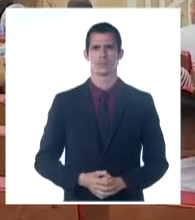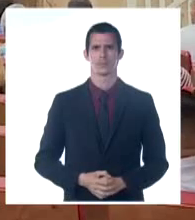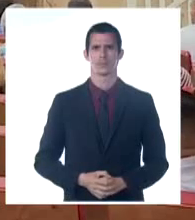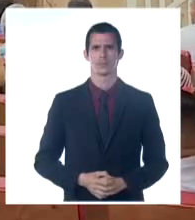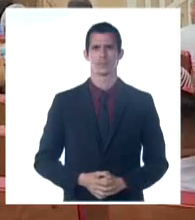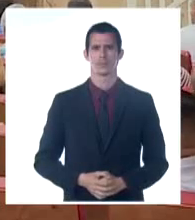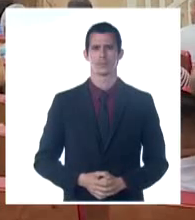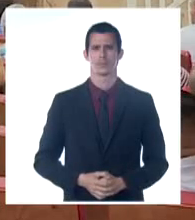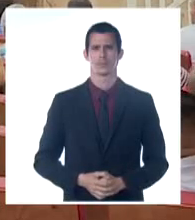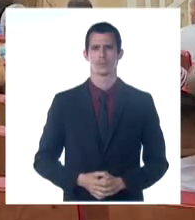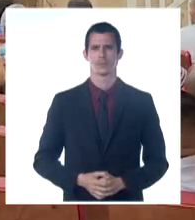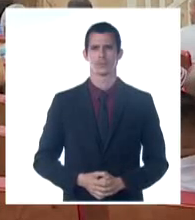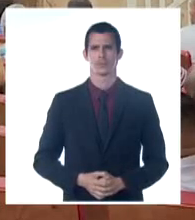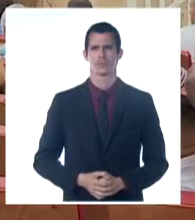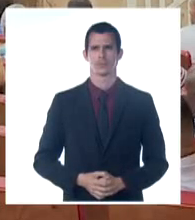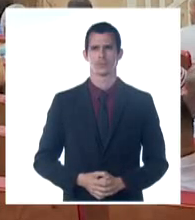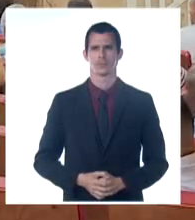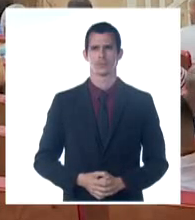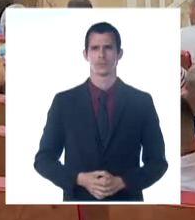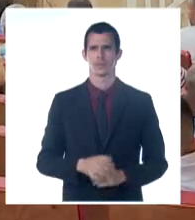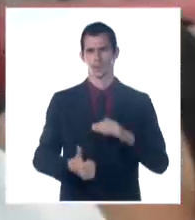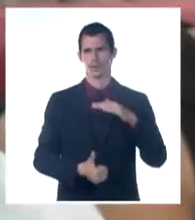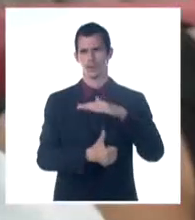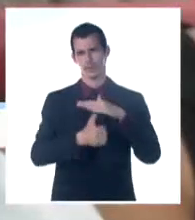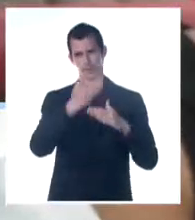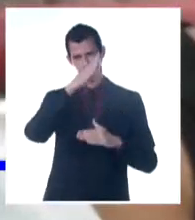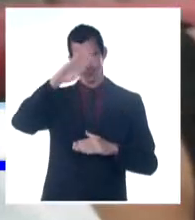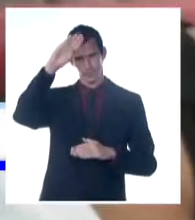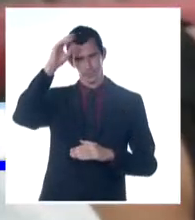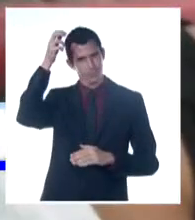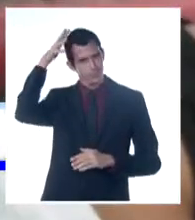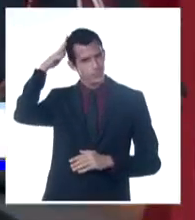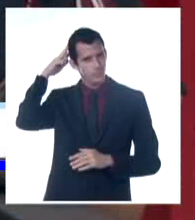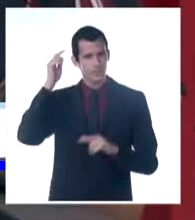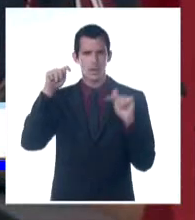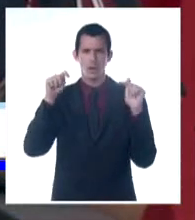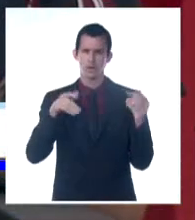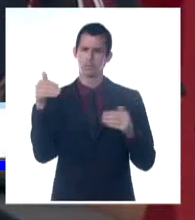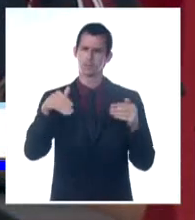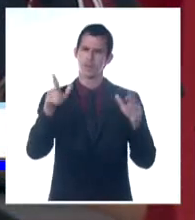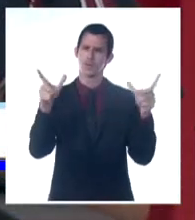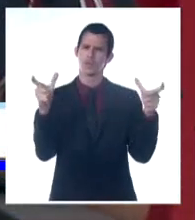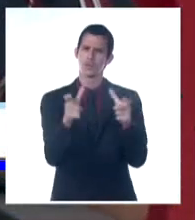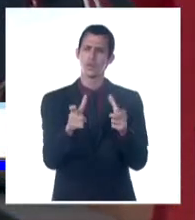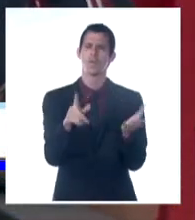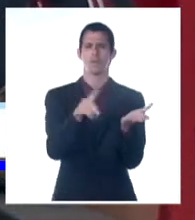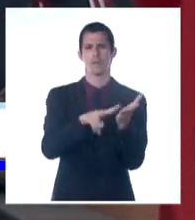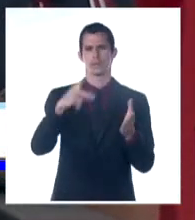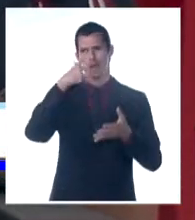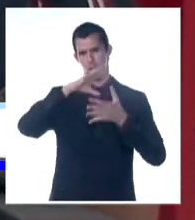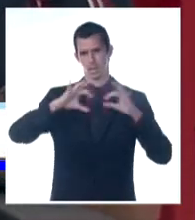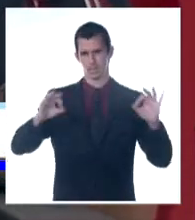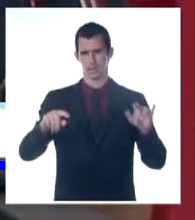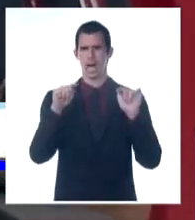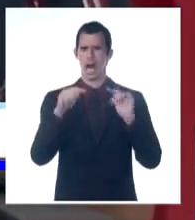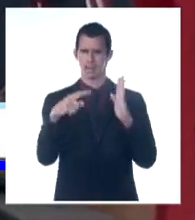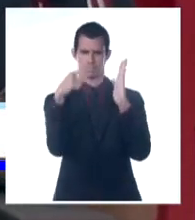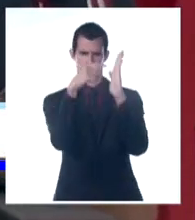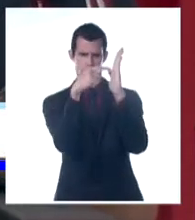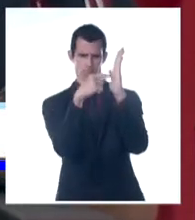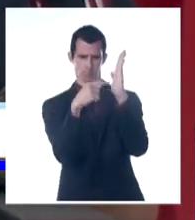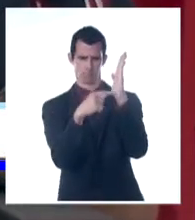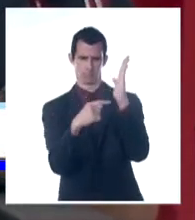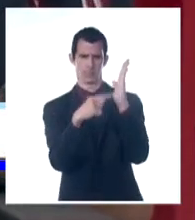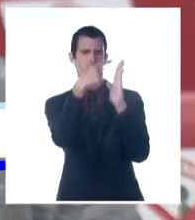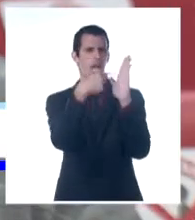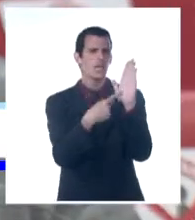El primer secretario del Comité Central del Partido Comunista de Cuba y presidente de la República, Miguel Díaz-Canel Bermúdez, chequeó en Artemisa el cumplimiento